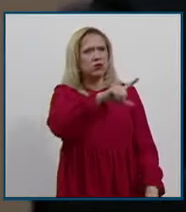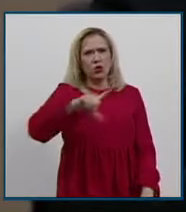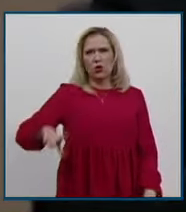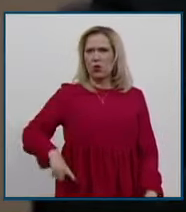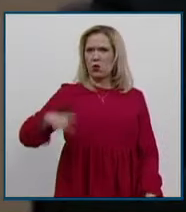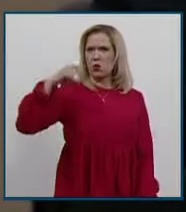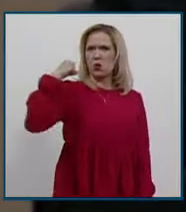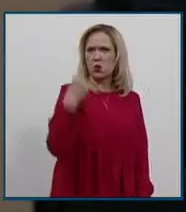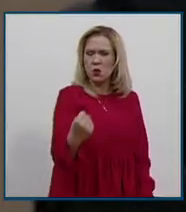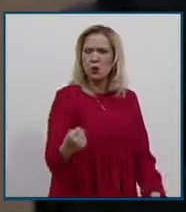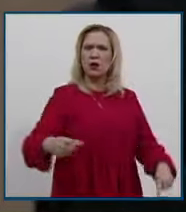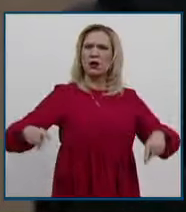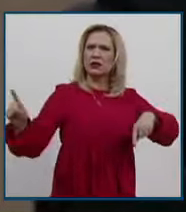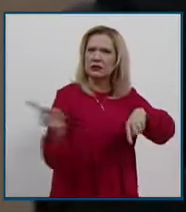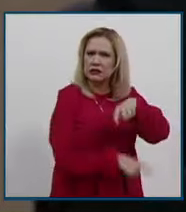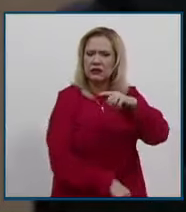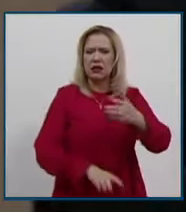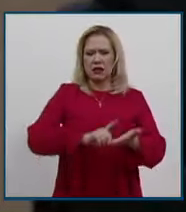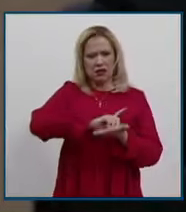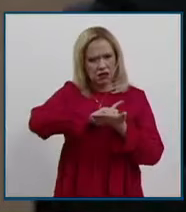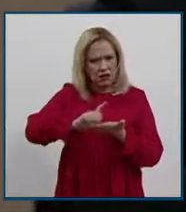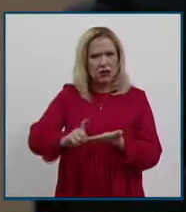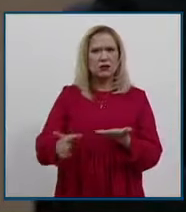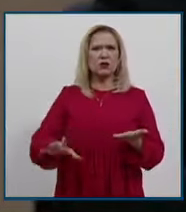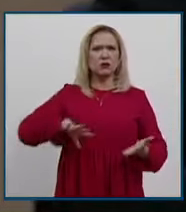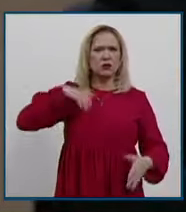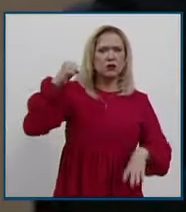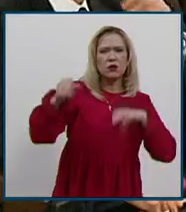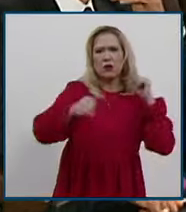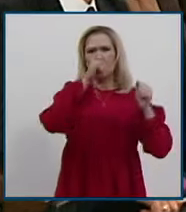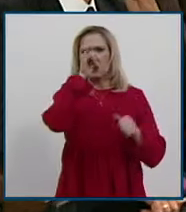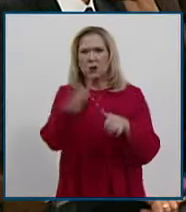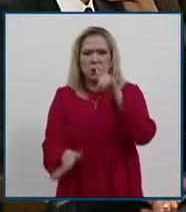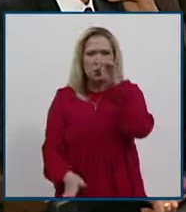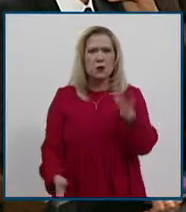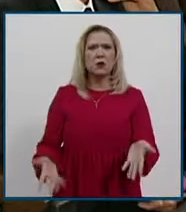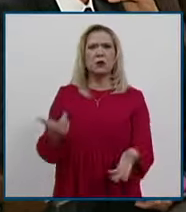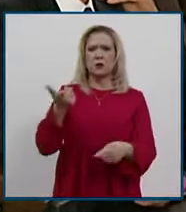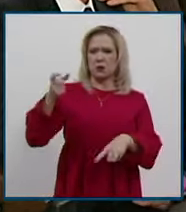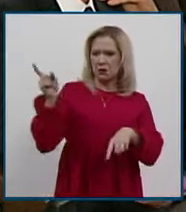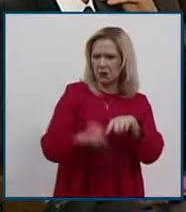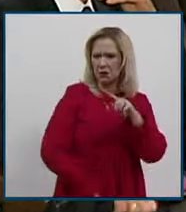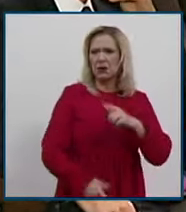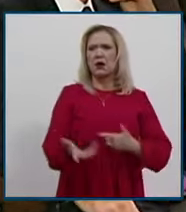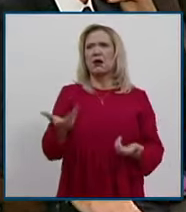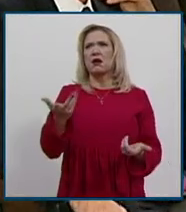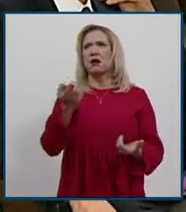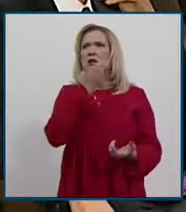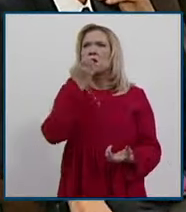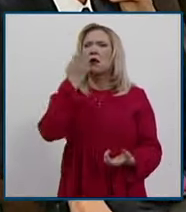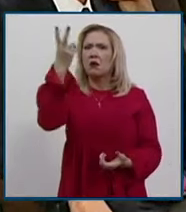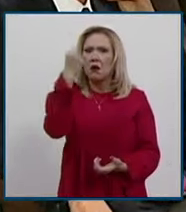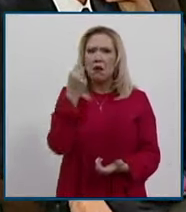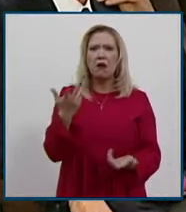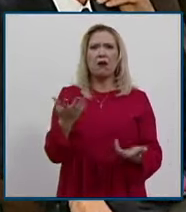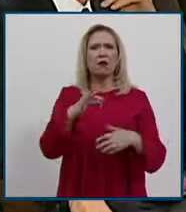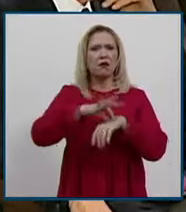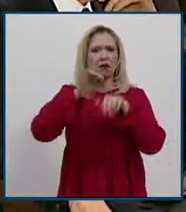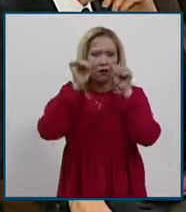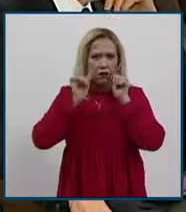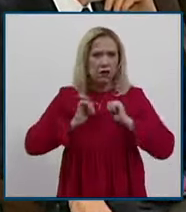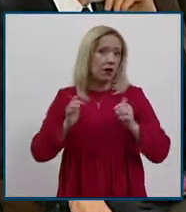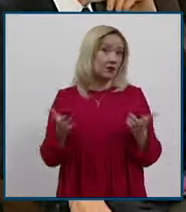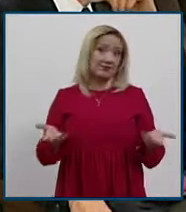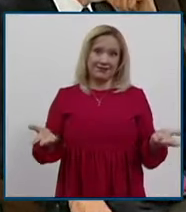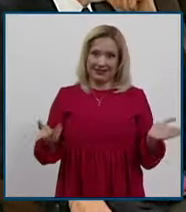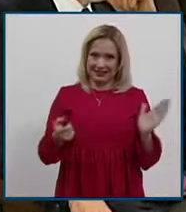poder público ante los excesos y las arbitrariedades integrantes de la barra mexicana de abogados agradecieron la publicación